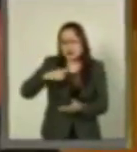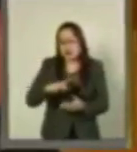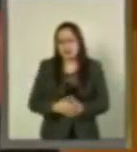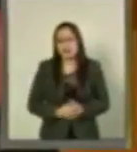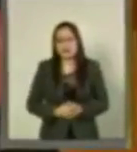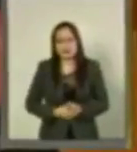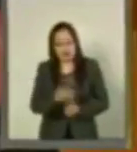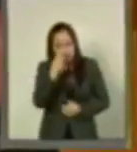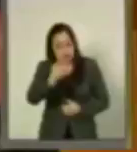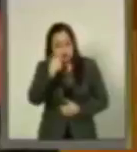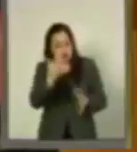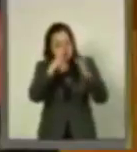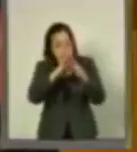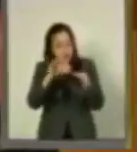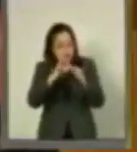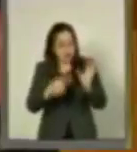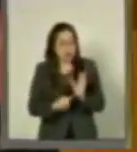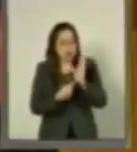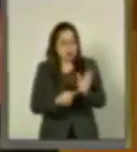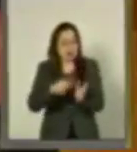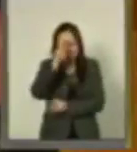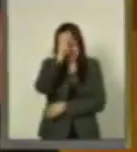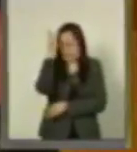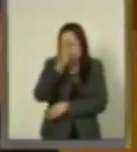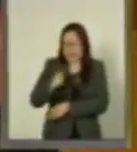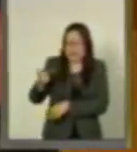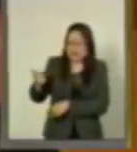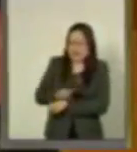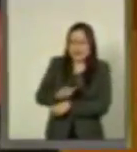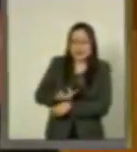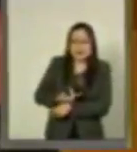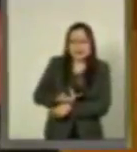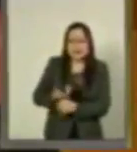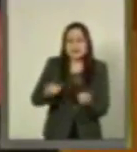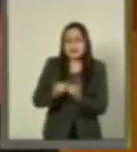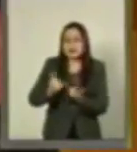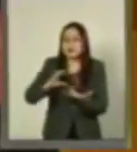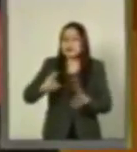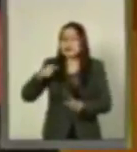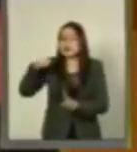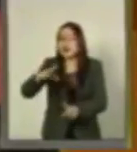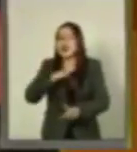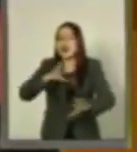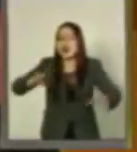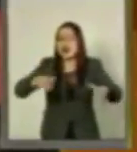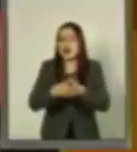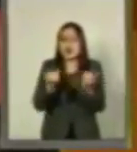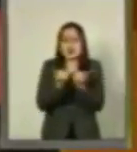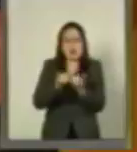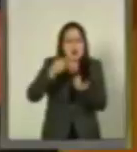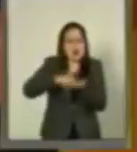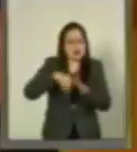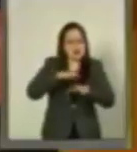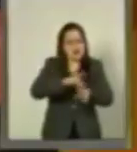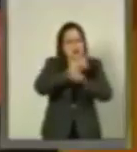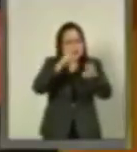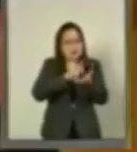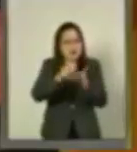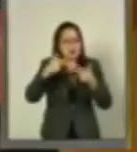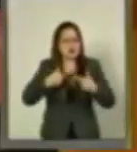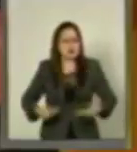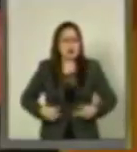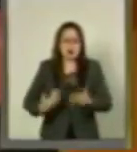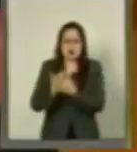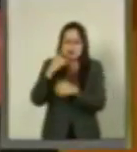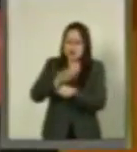que este deleznable hecho también impacta al sistema de organismos de derechos humanos